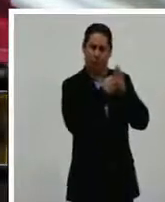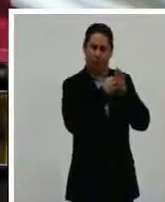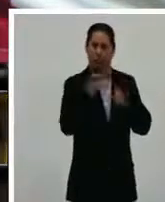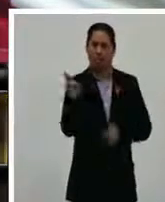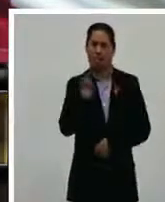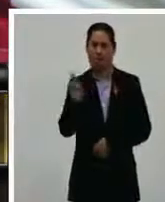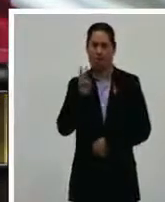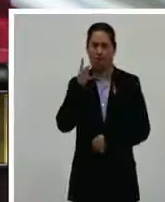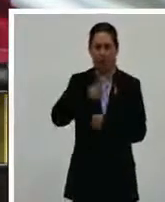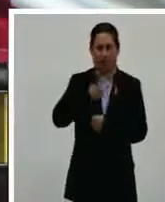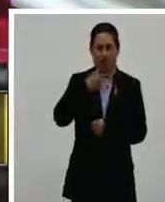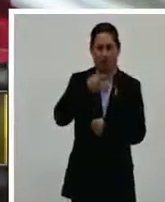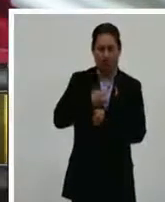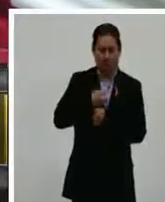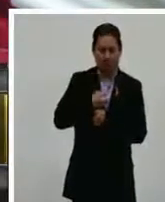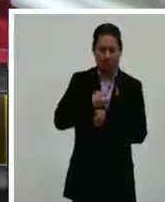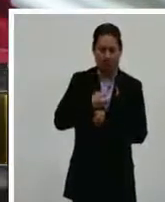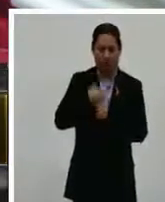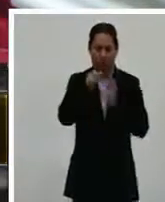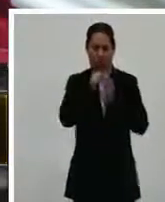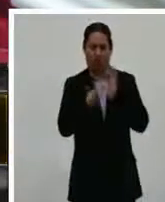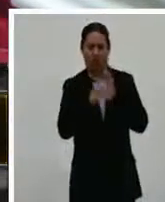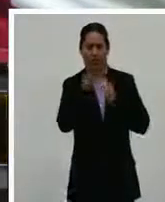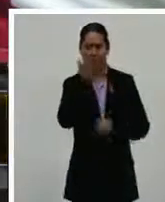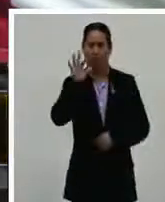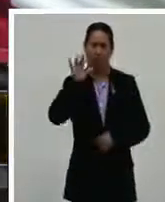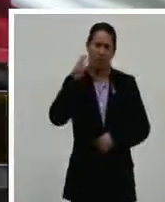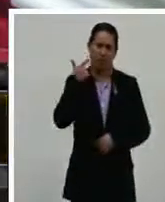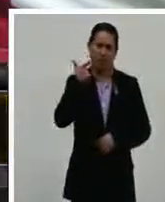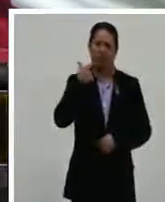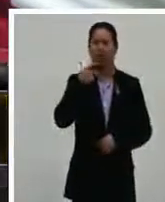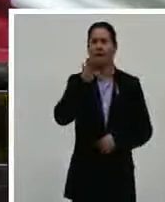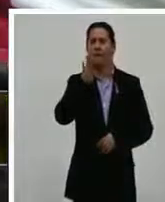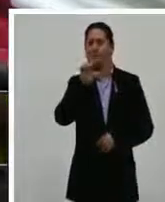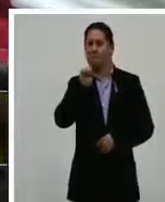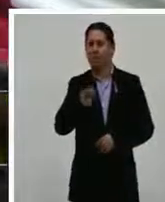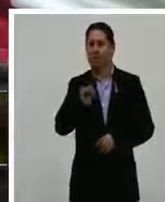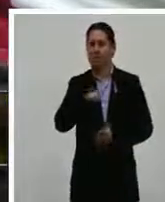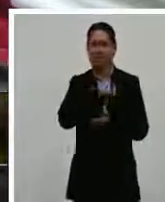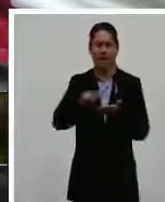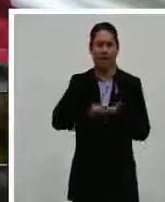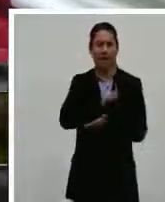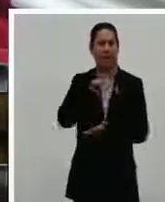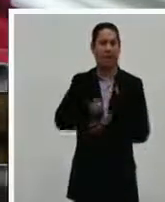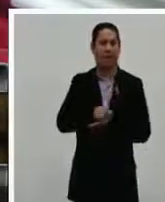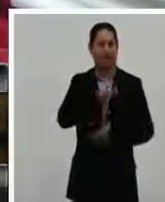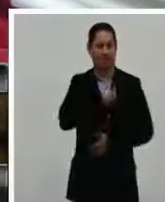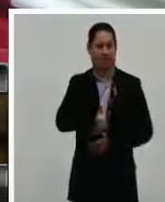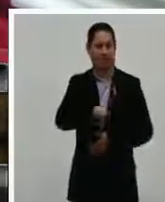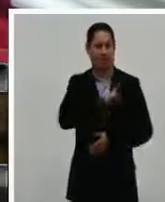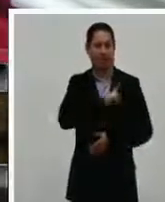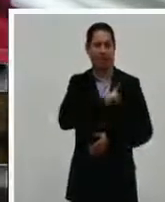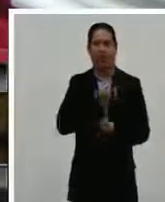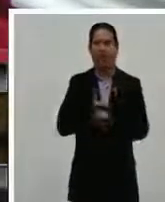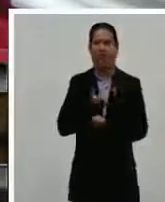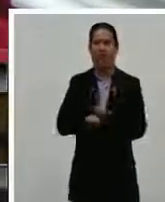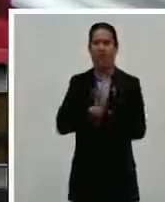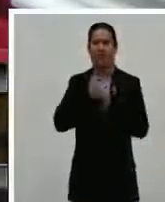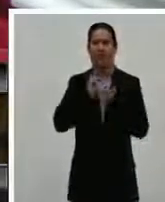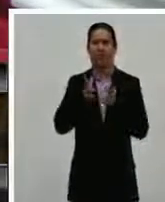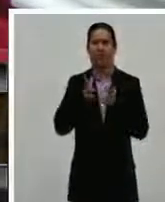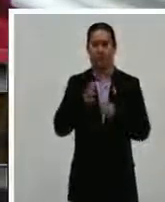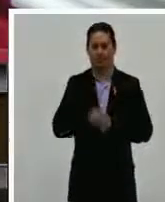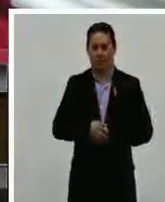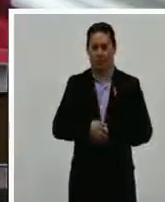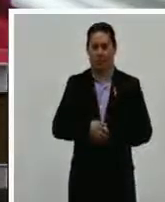párrafo segundo y tercero el artículo 257 bis de la ley de salud del estado de chiapas por lo